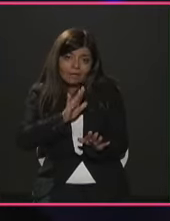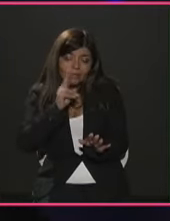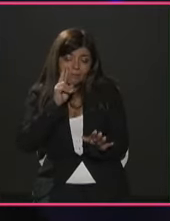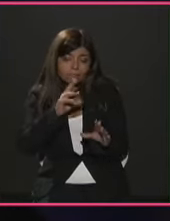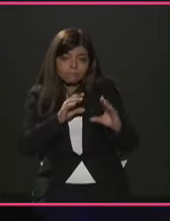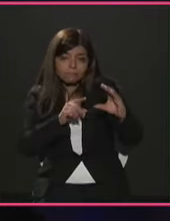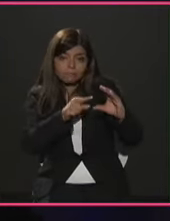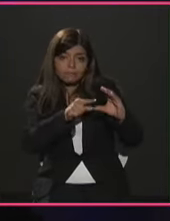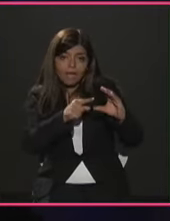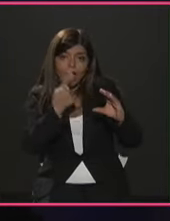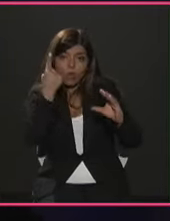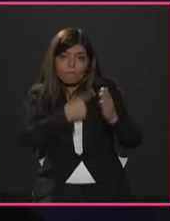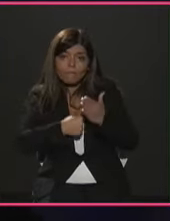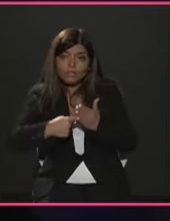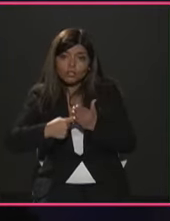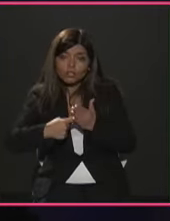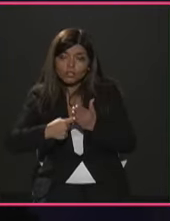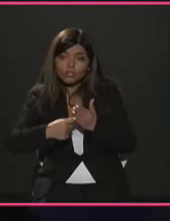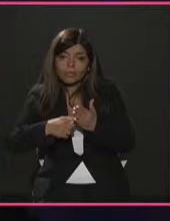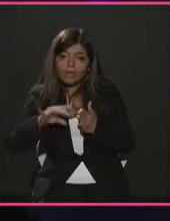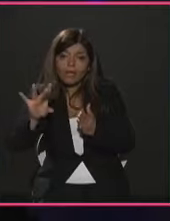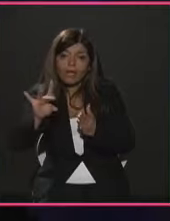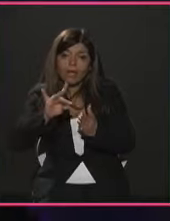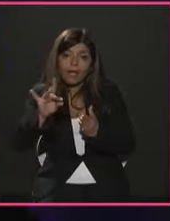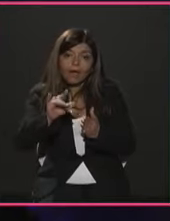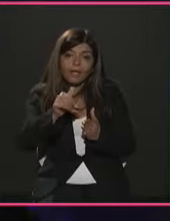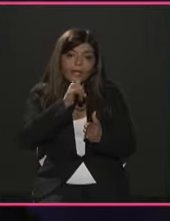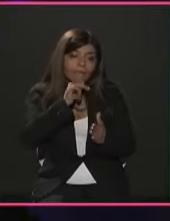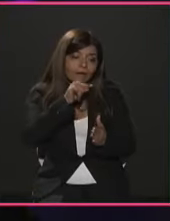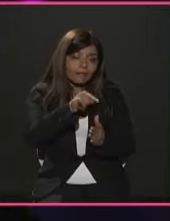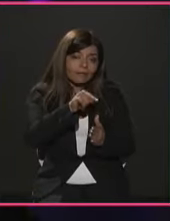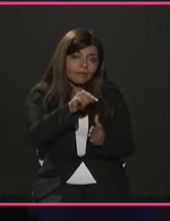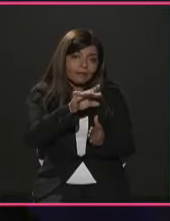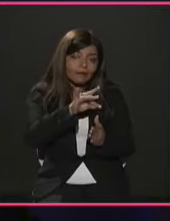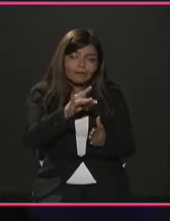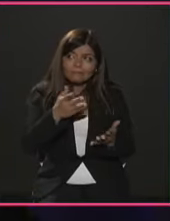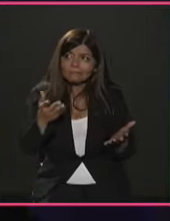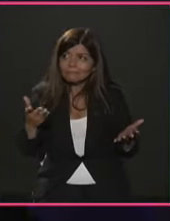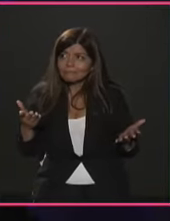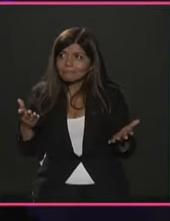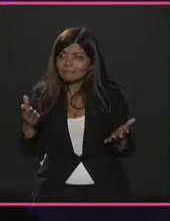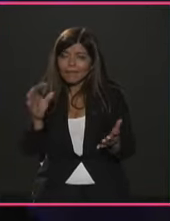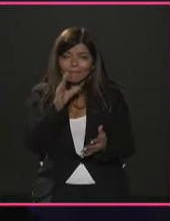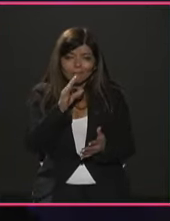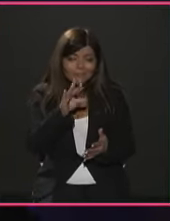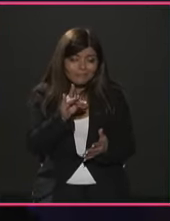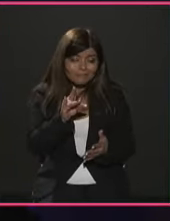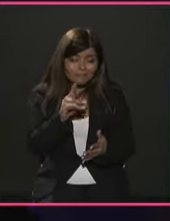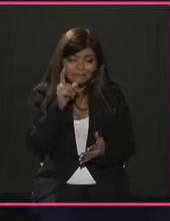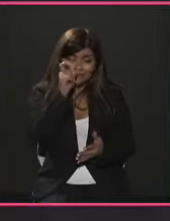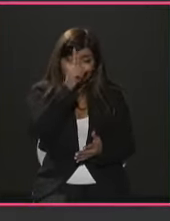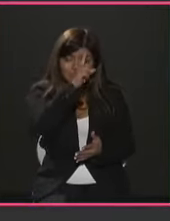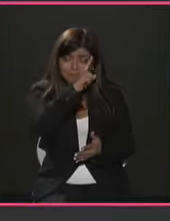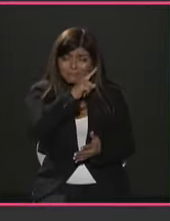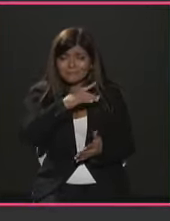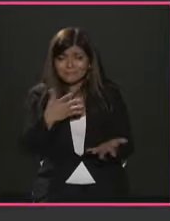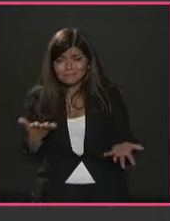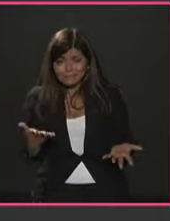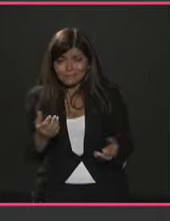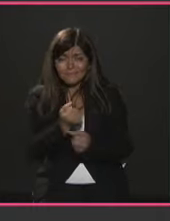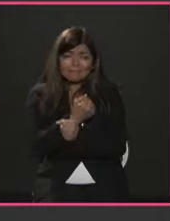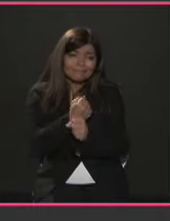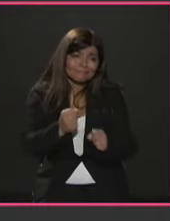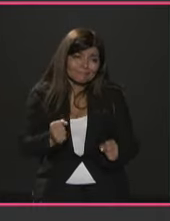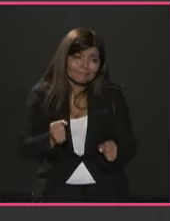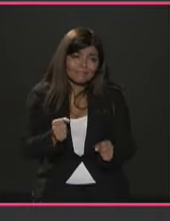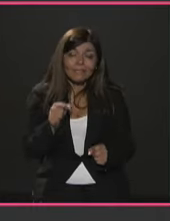este montón hay un millón de piezas y a las que ustedes les falta está ahí adentro búsquenla bueno